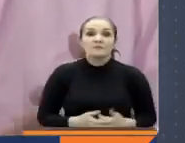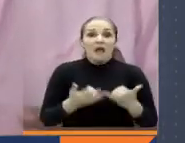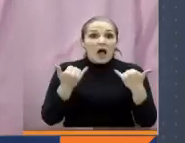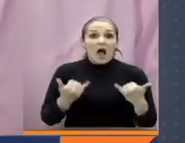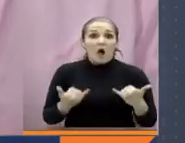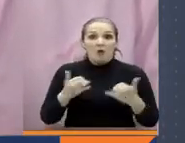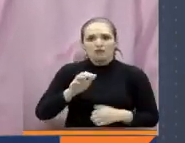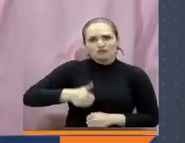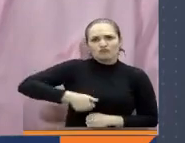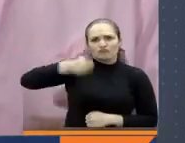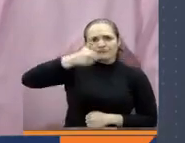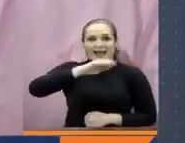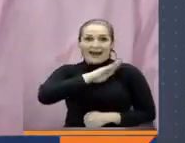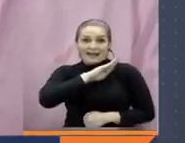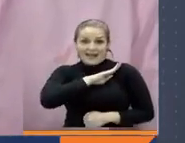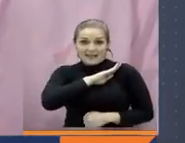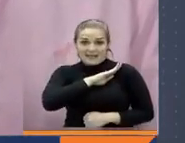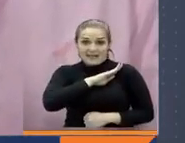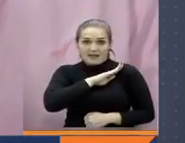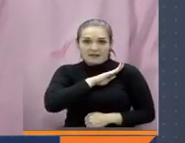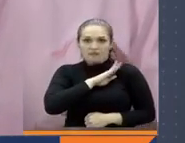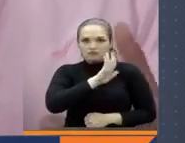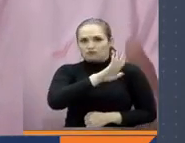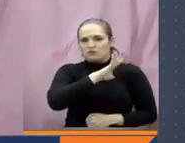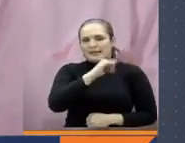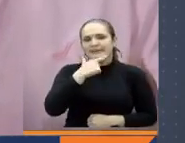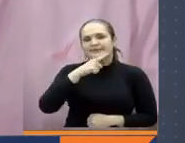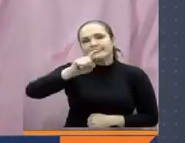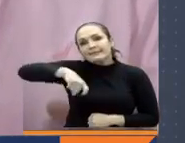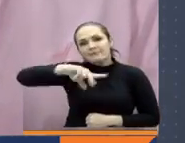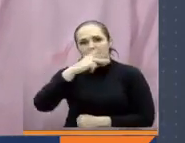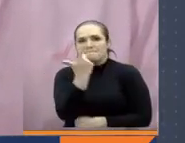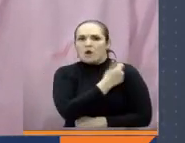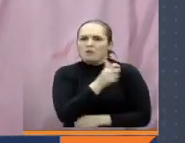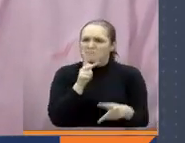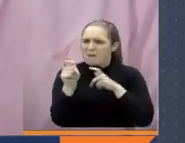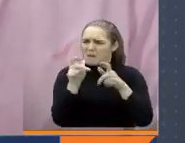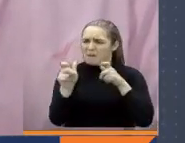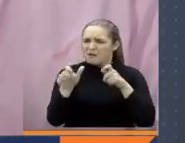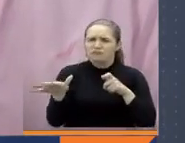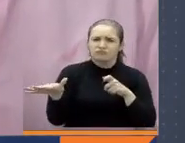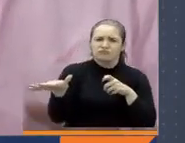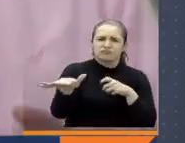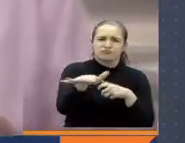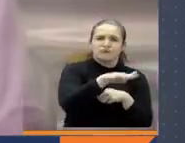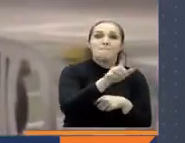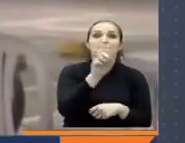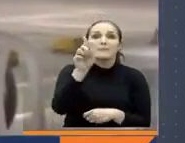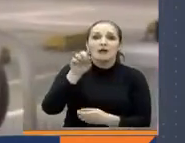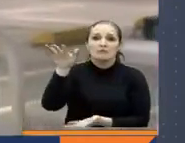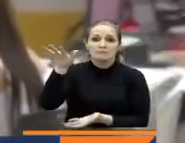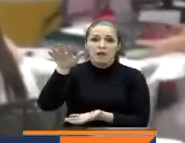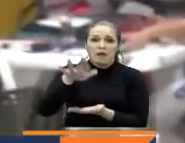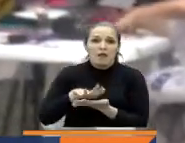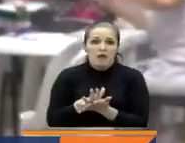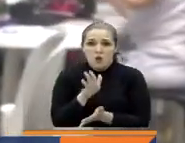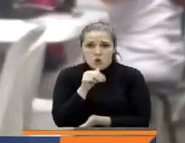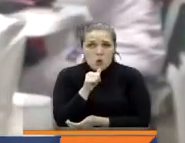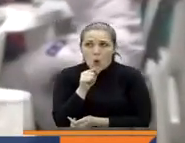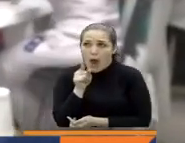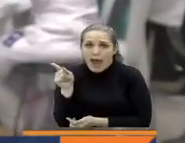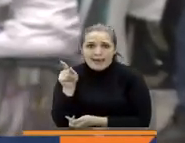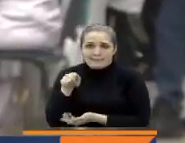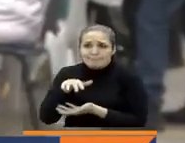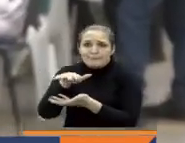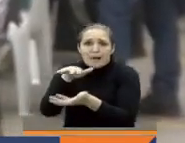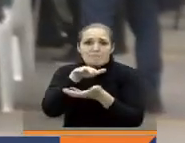que es necesario la inmunización, la vacunación masiva, pero infortunadamente los biológicos no han llegado a los puntos de vacunación